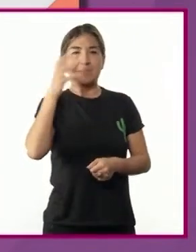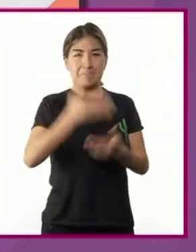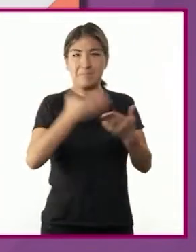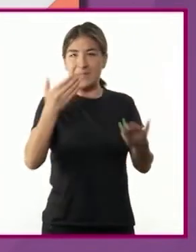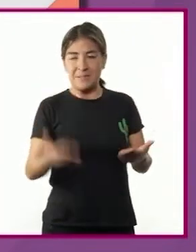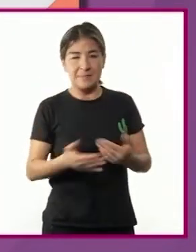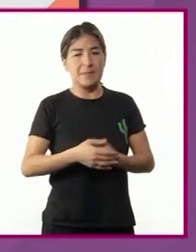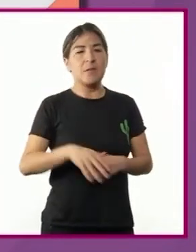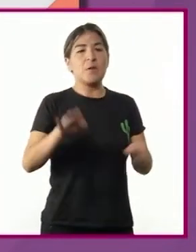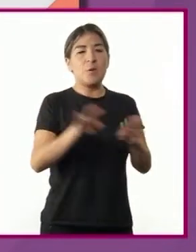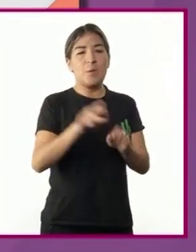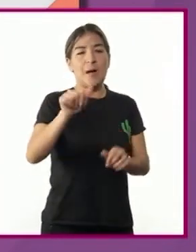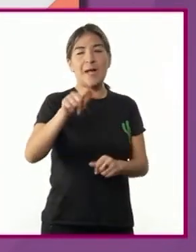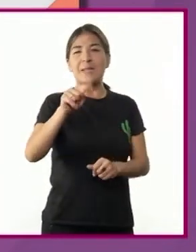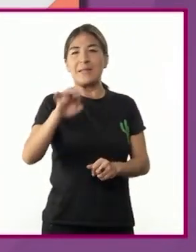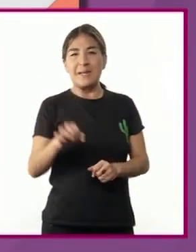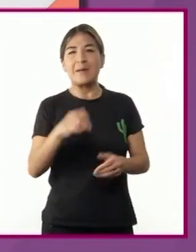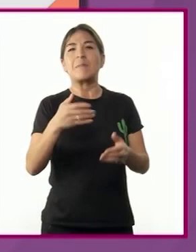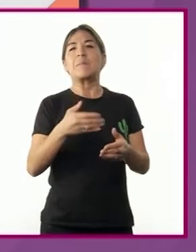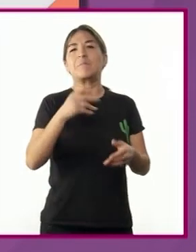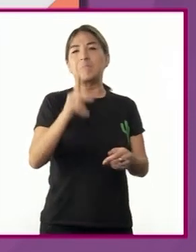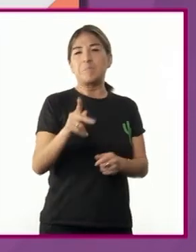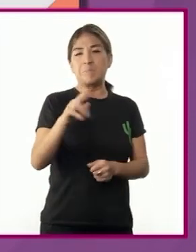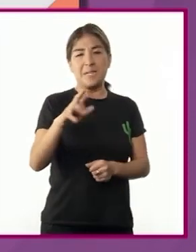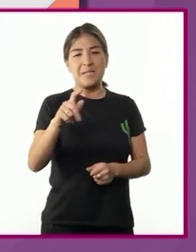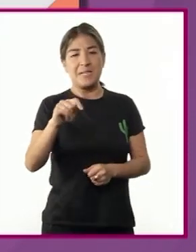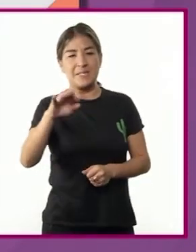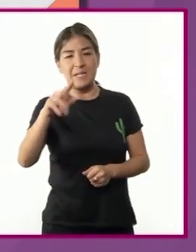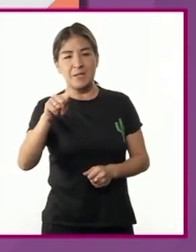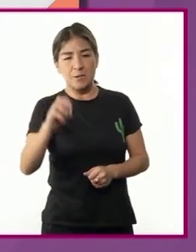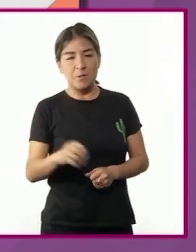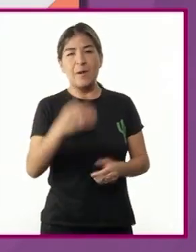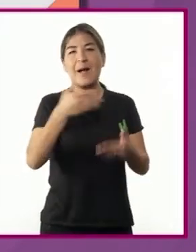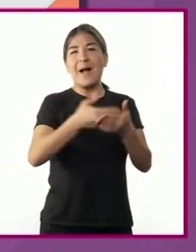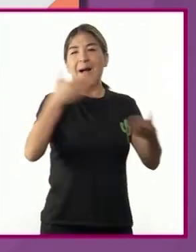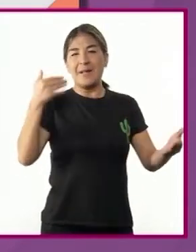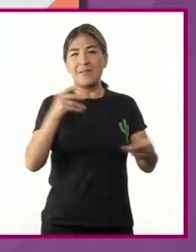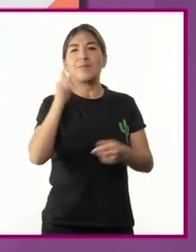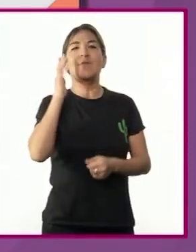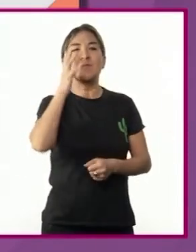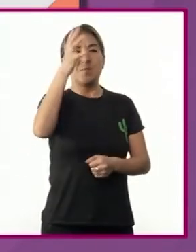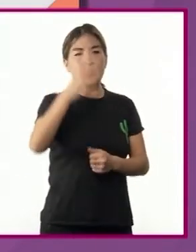pluscuamperfecto o antepretérito y futuro compuesto o antefuturo.